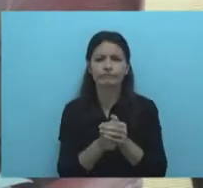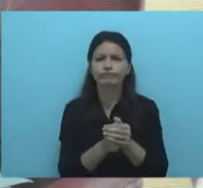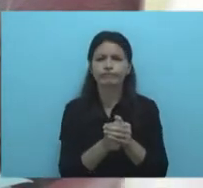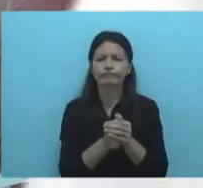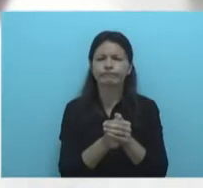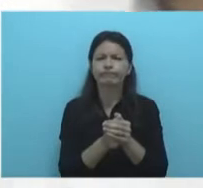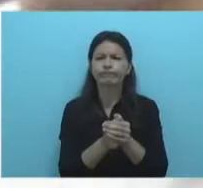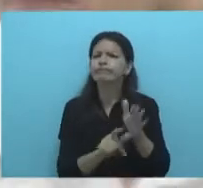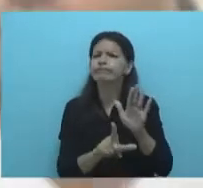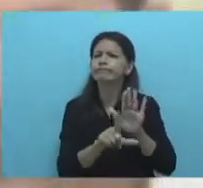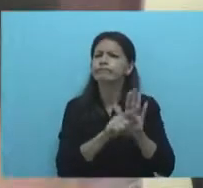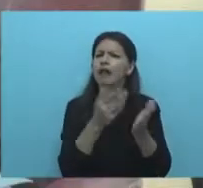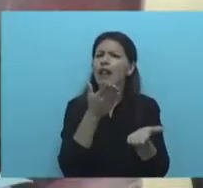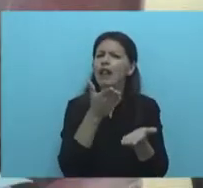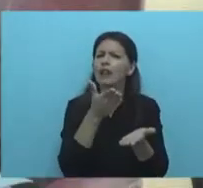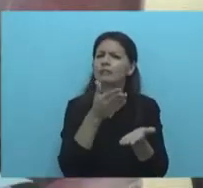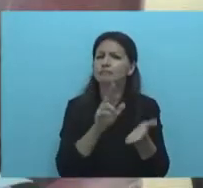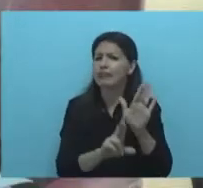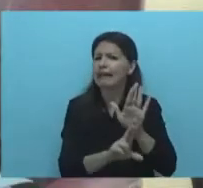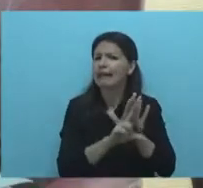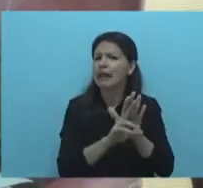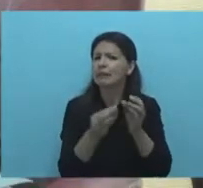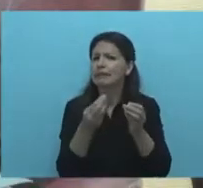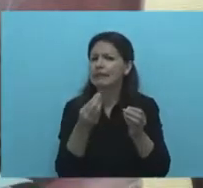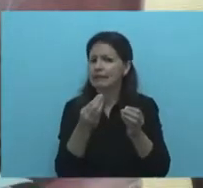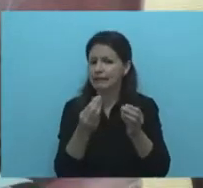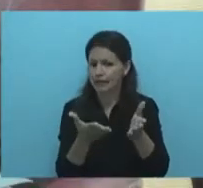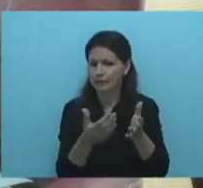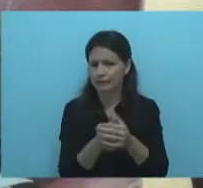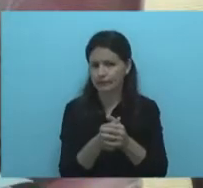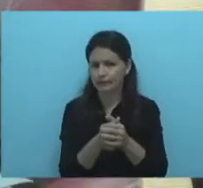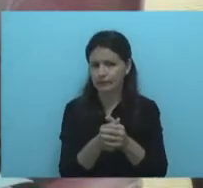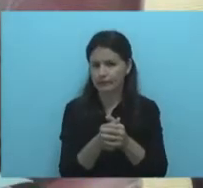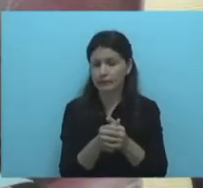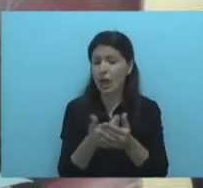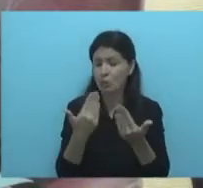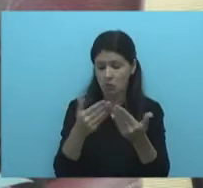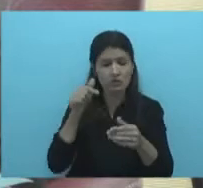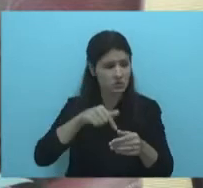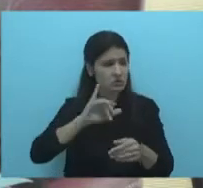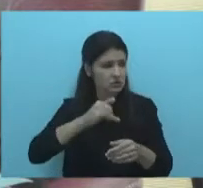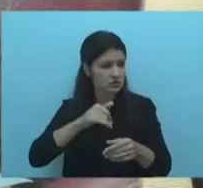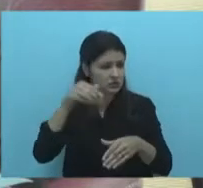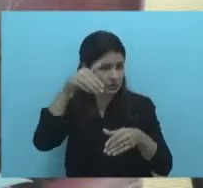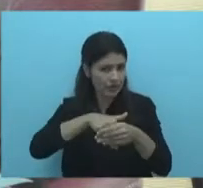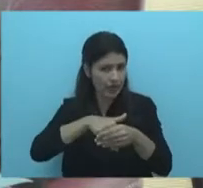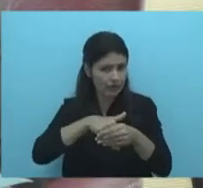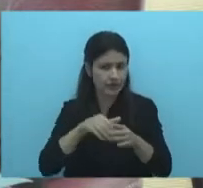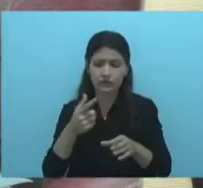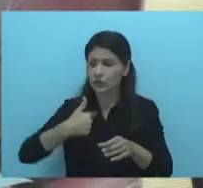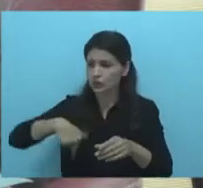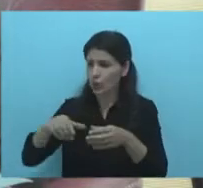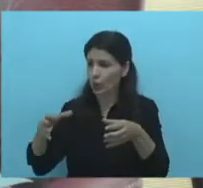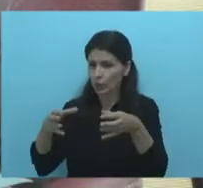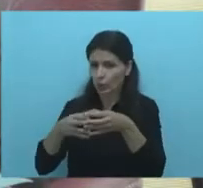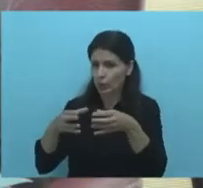reglamentar o acompañar con este proyecto que muy probablemente hoy se le dé sanción, medida de sanción. Adelanto que no va a